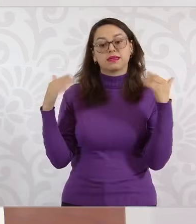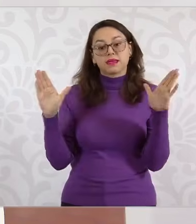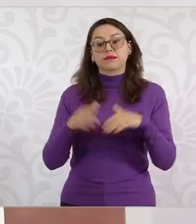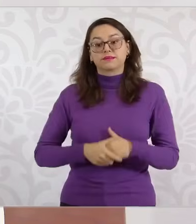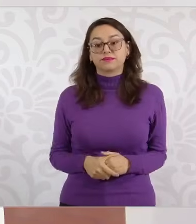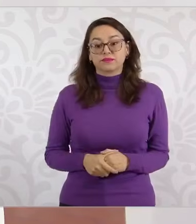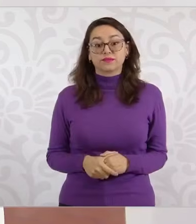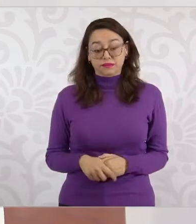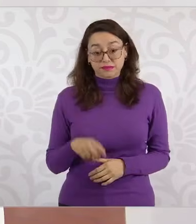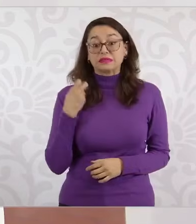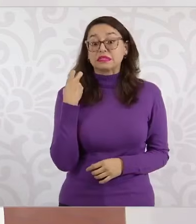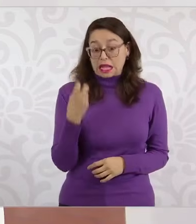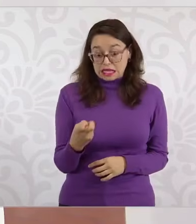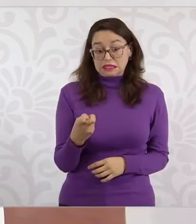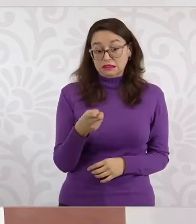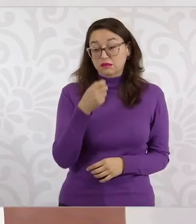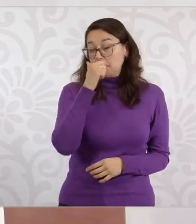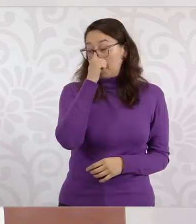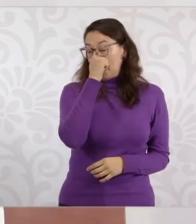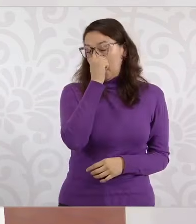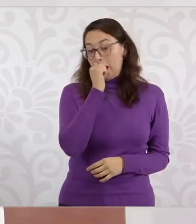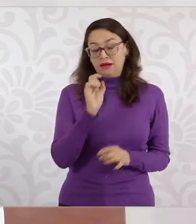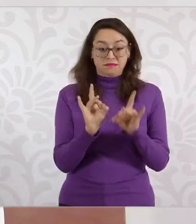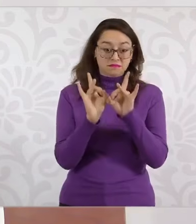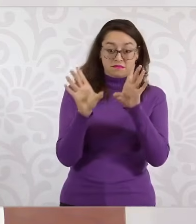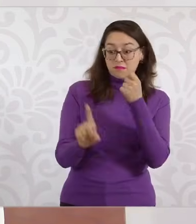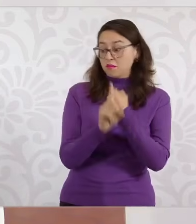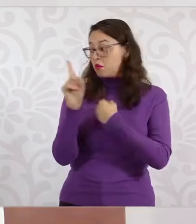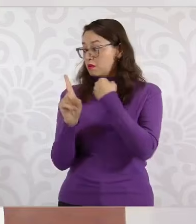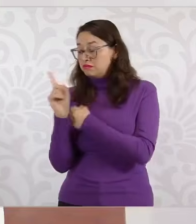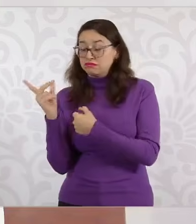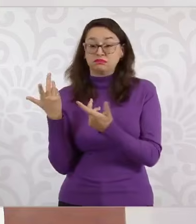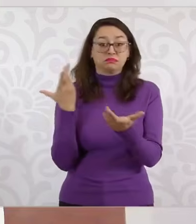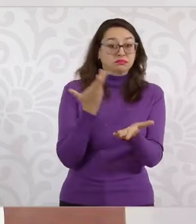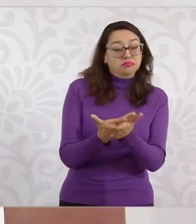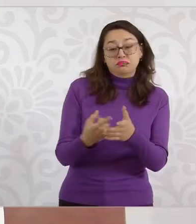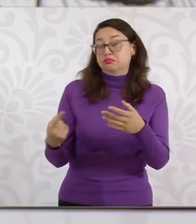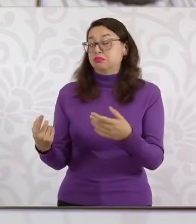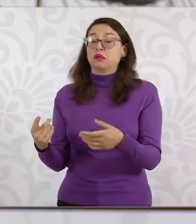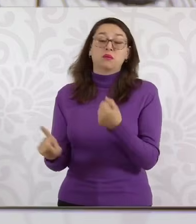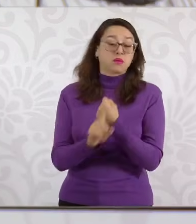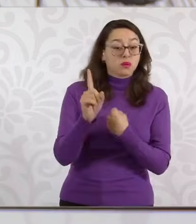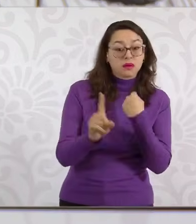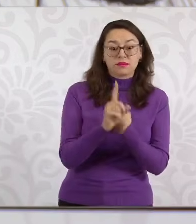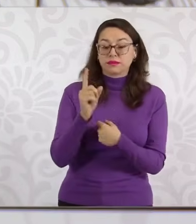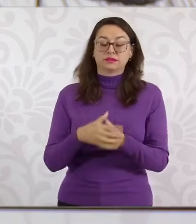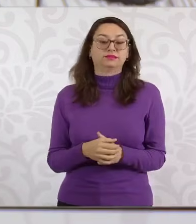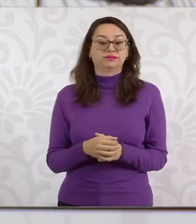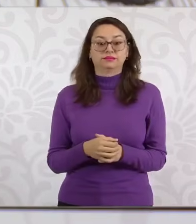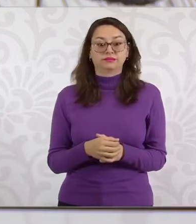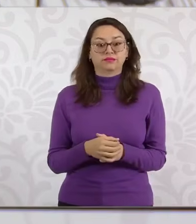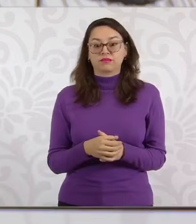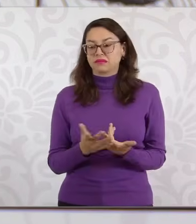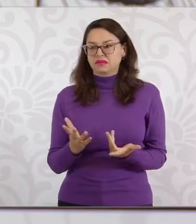Esas son las vías en caso de algún diferendo, de alguna solicitud, de alguna… No un